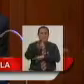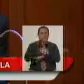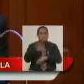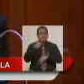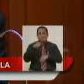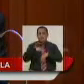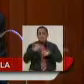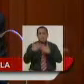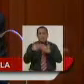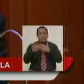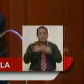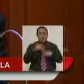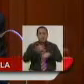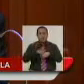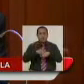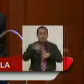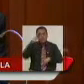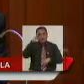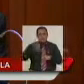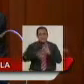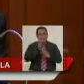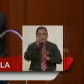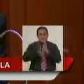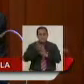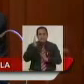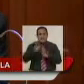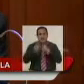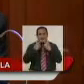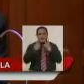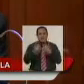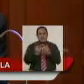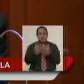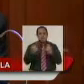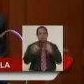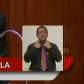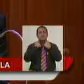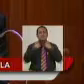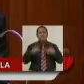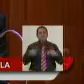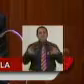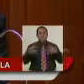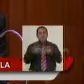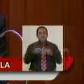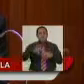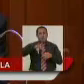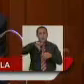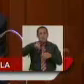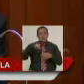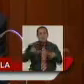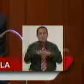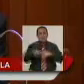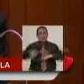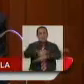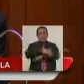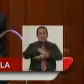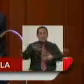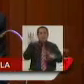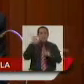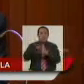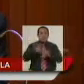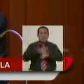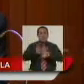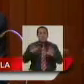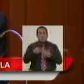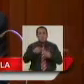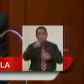frecuencia los fines de semana, con la finalidad de reducir el número de víctimas asociadas al hurto y robo en la calle,